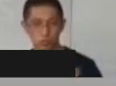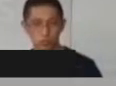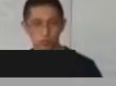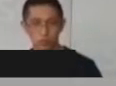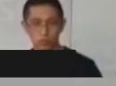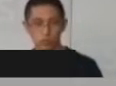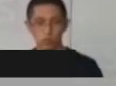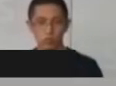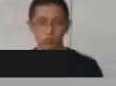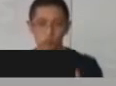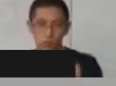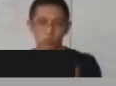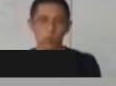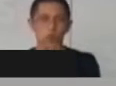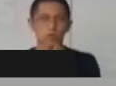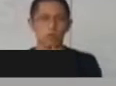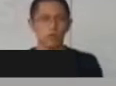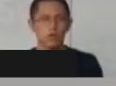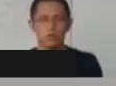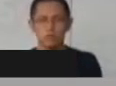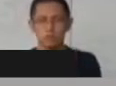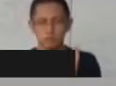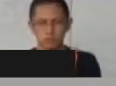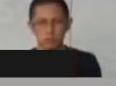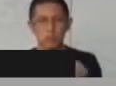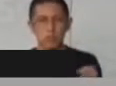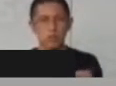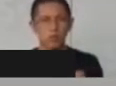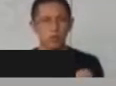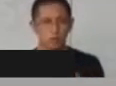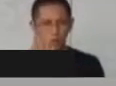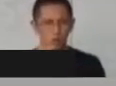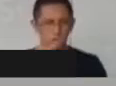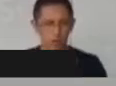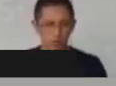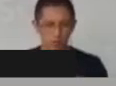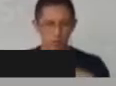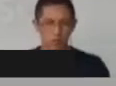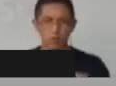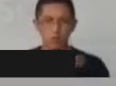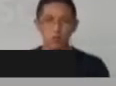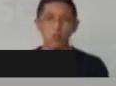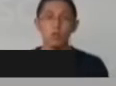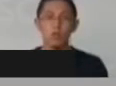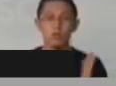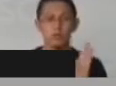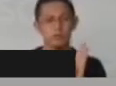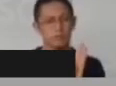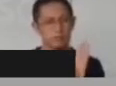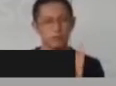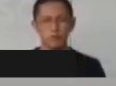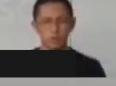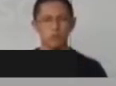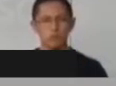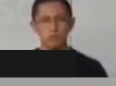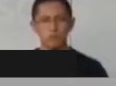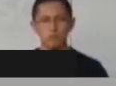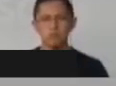verde también en la parte local. Pero en este momento, de acuerdo a lo que teníamos de amarillo